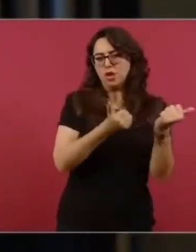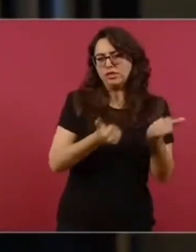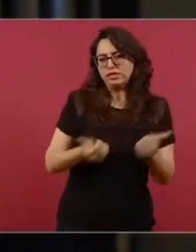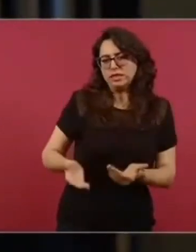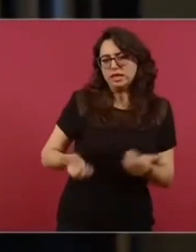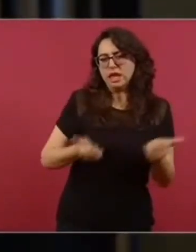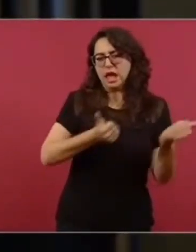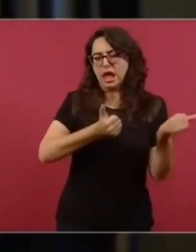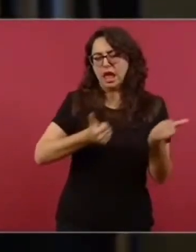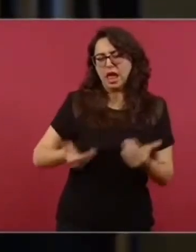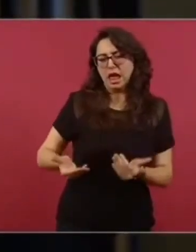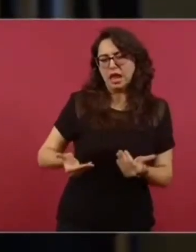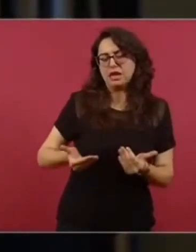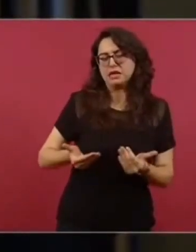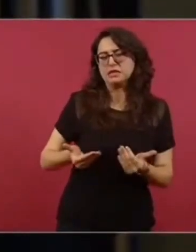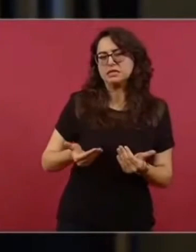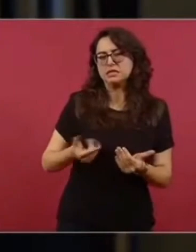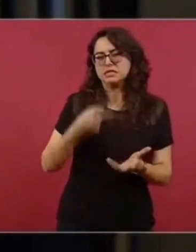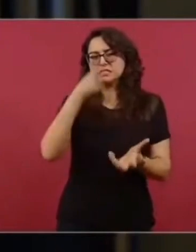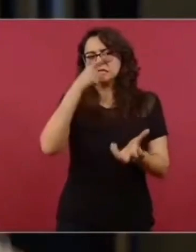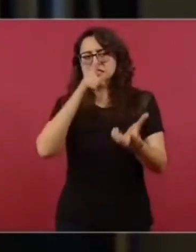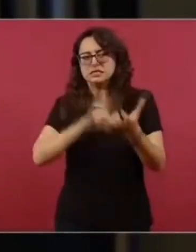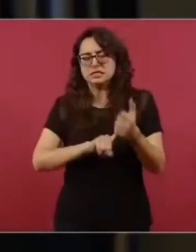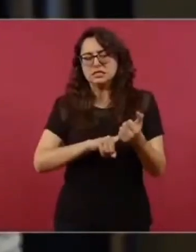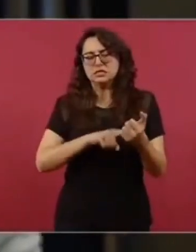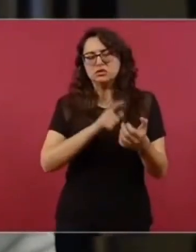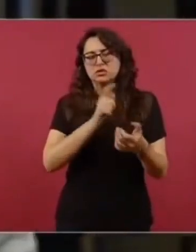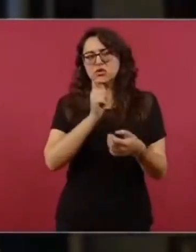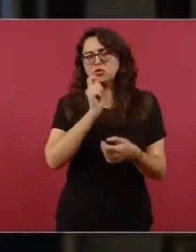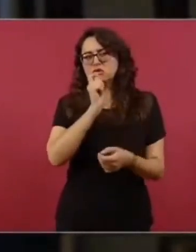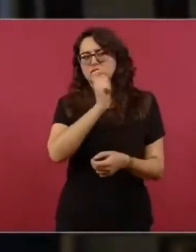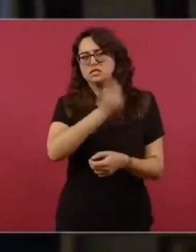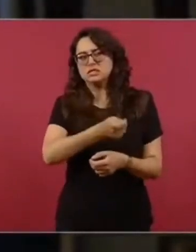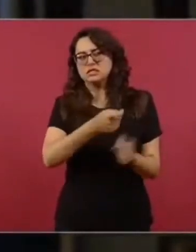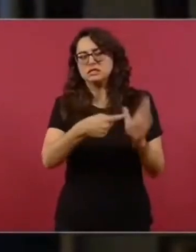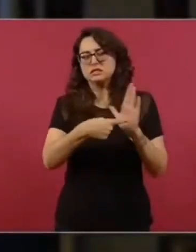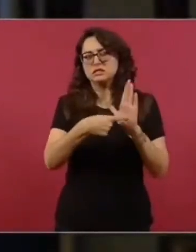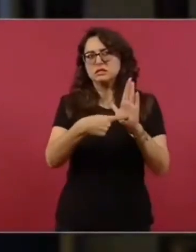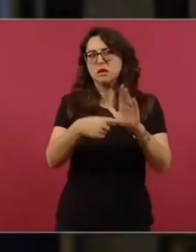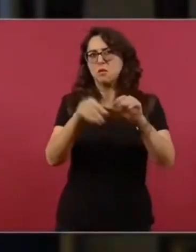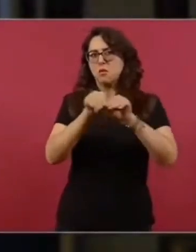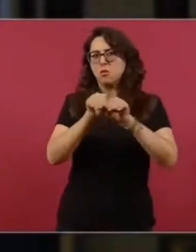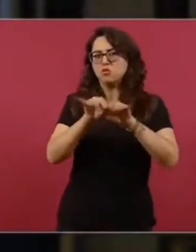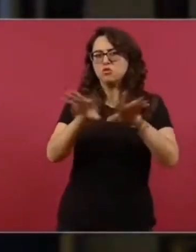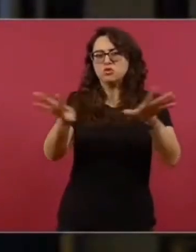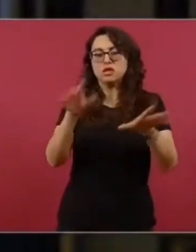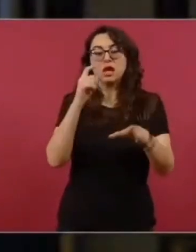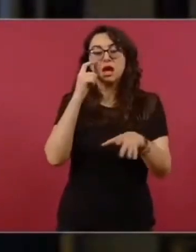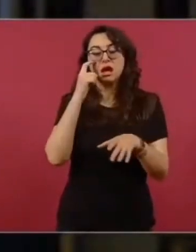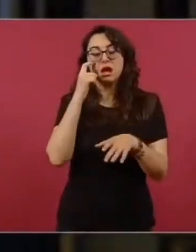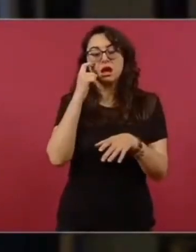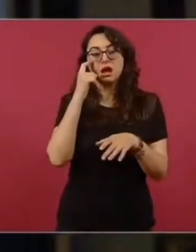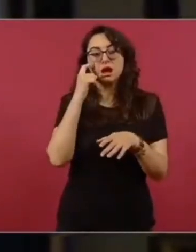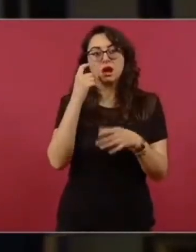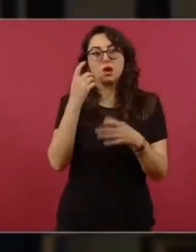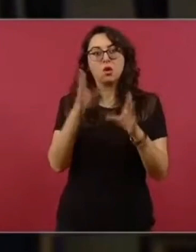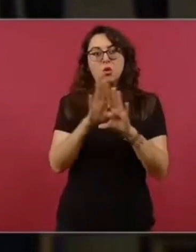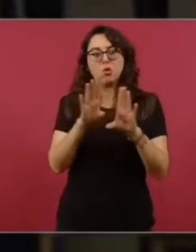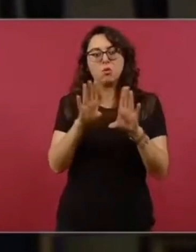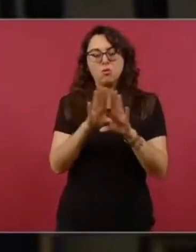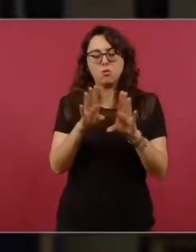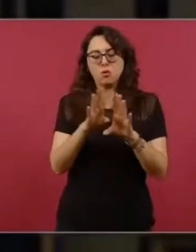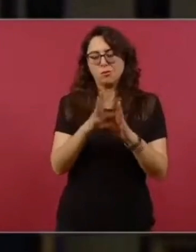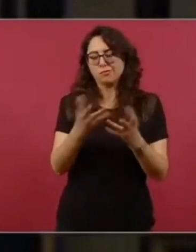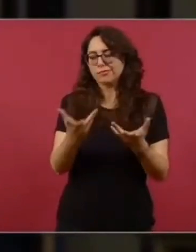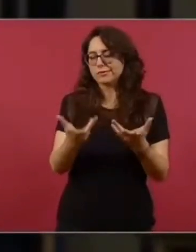afecta no solo a México, porque mucho a los productores les rompe el esquema